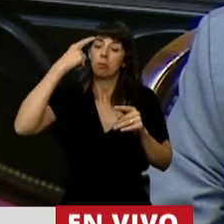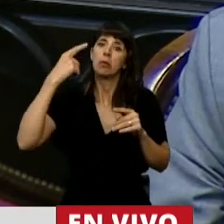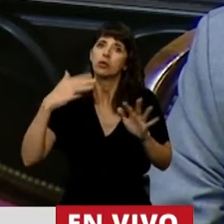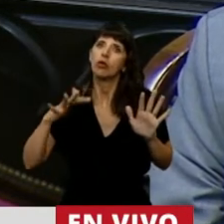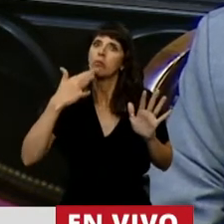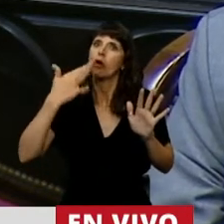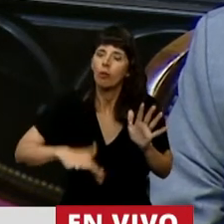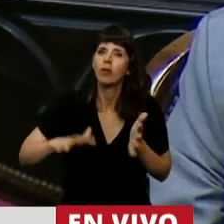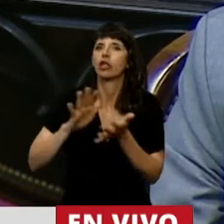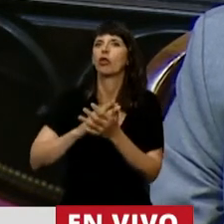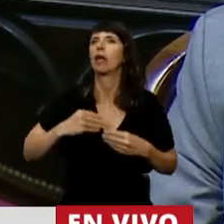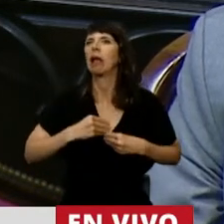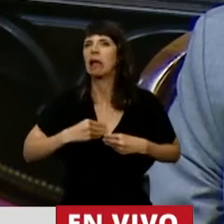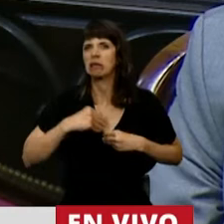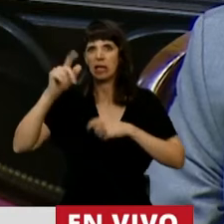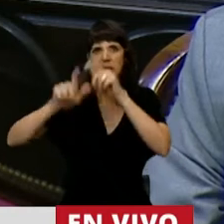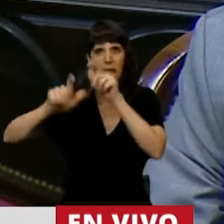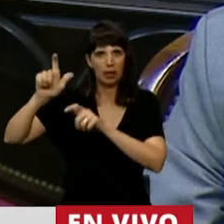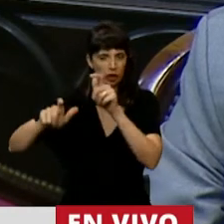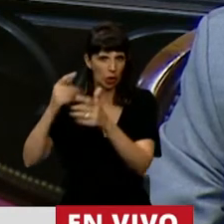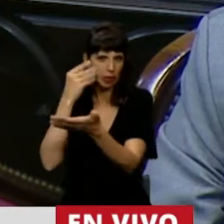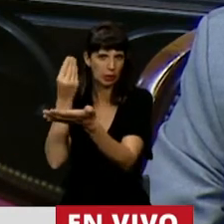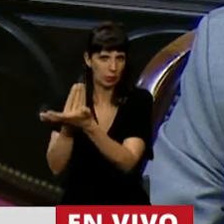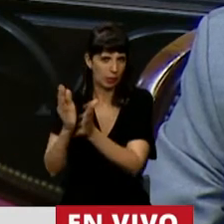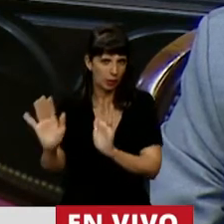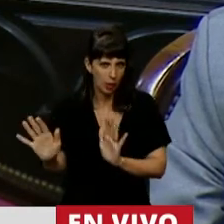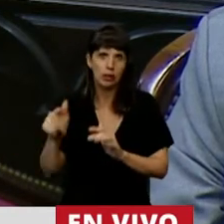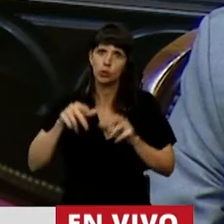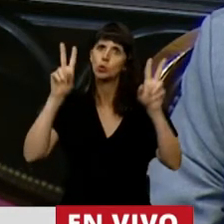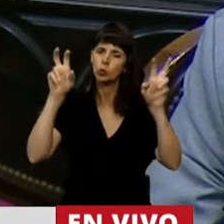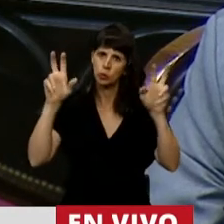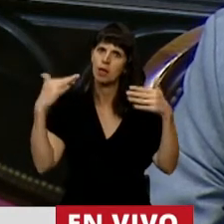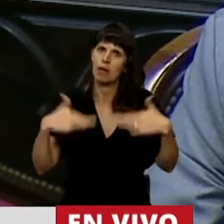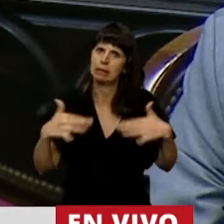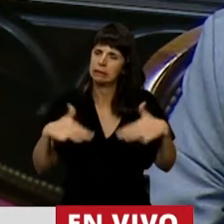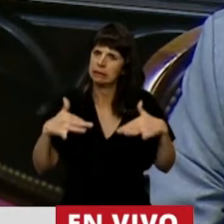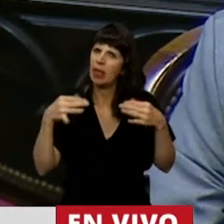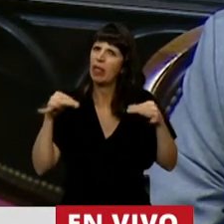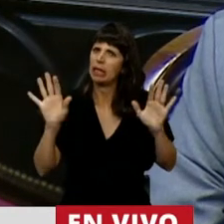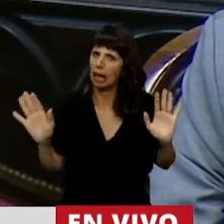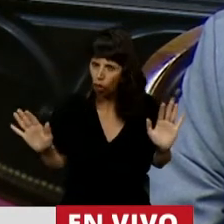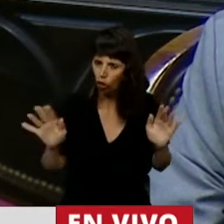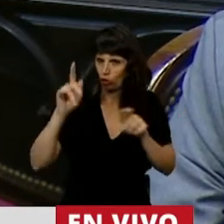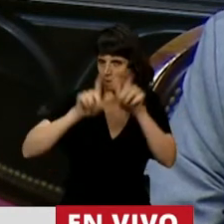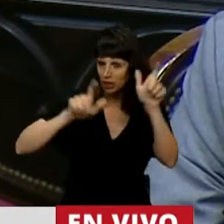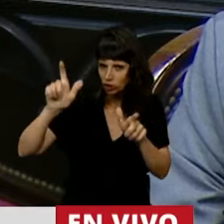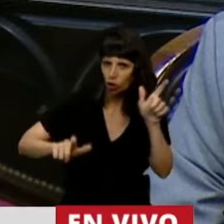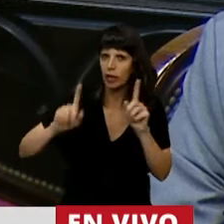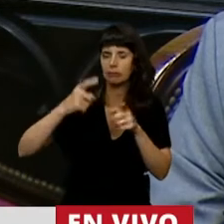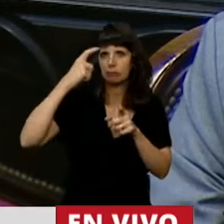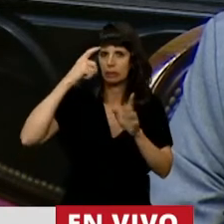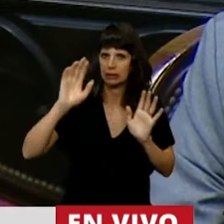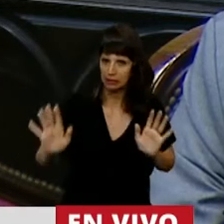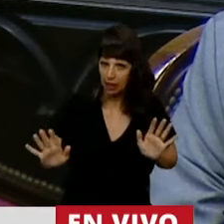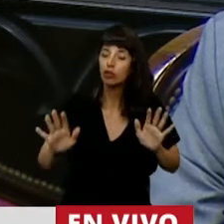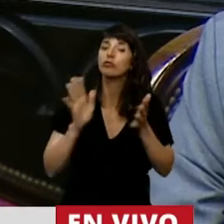torno a este tema que toca las fibras íntimas del ser humano y de nuestra conciencia, el tema